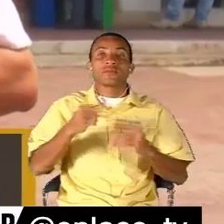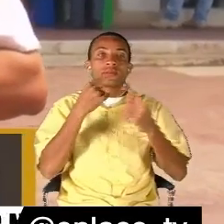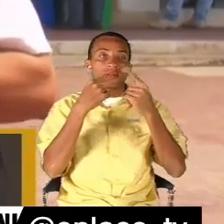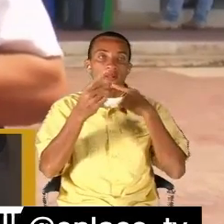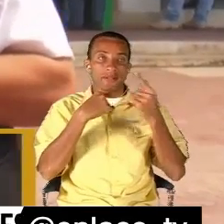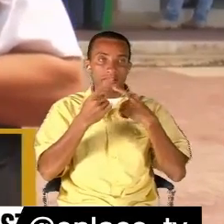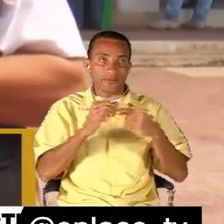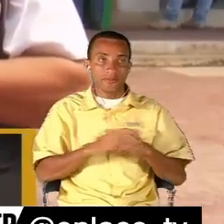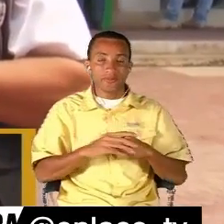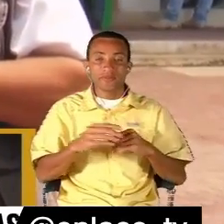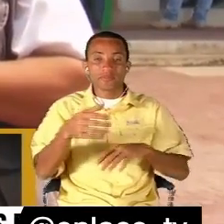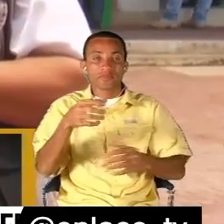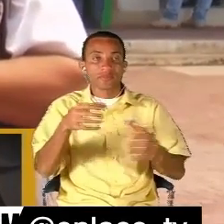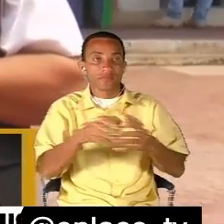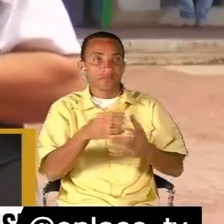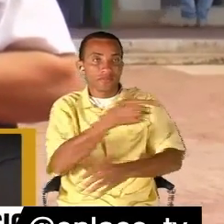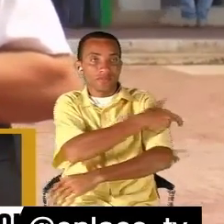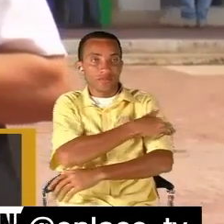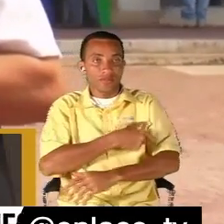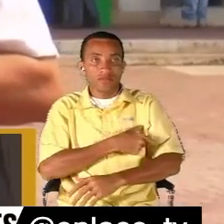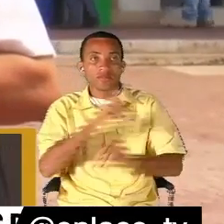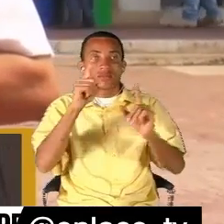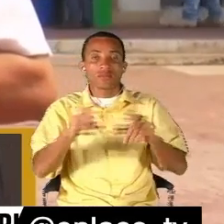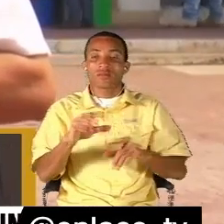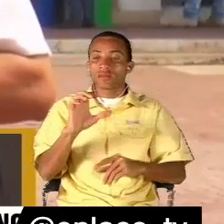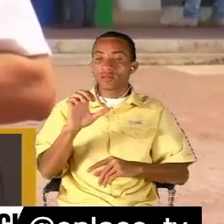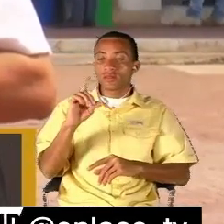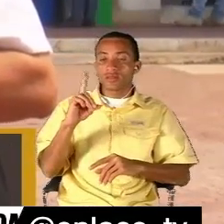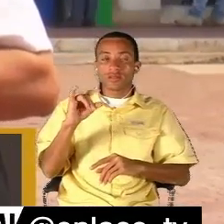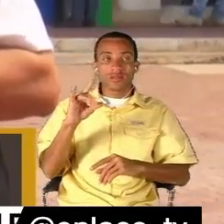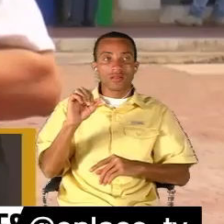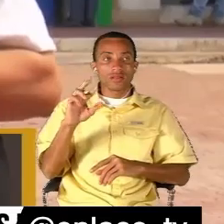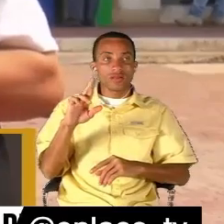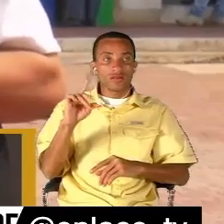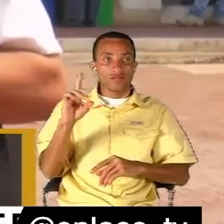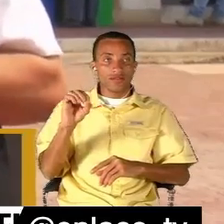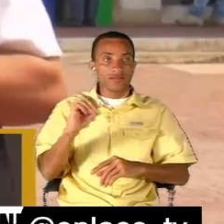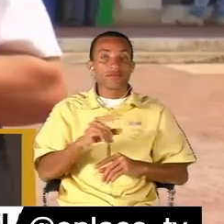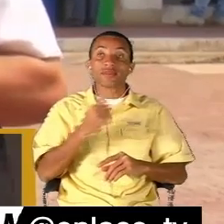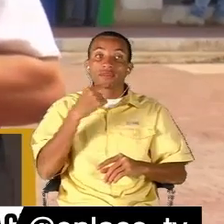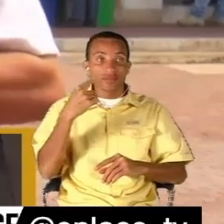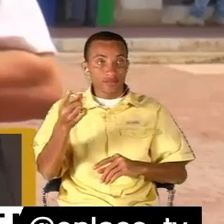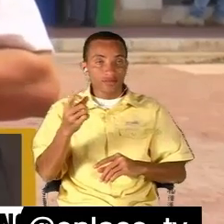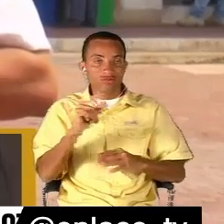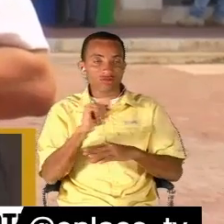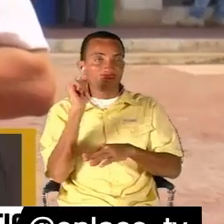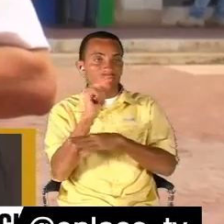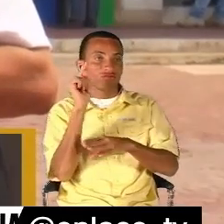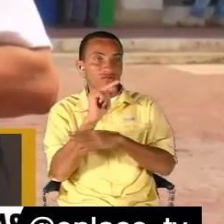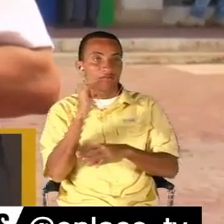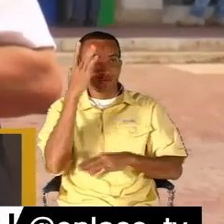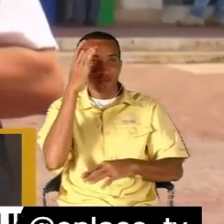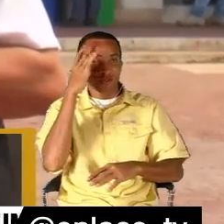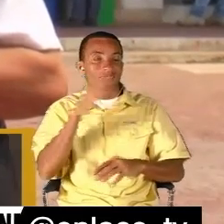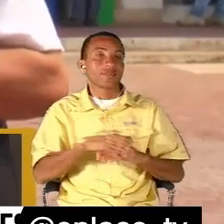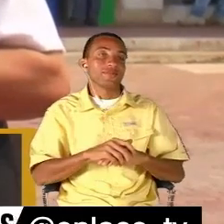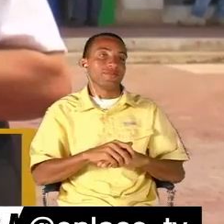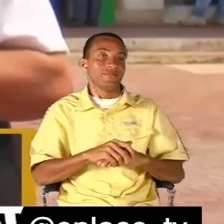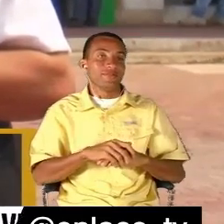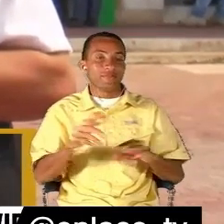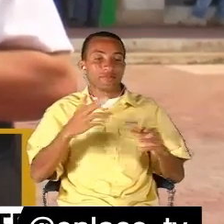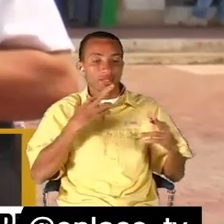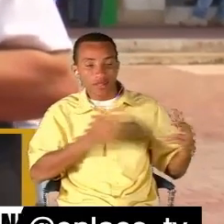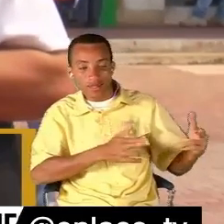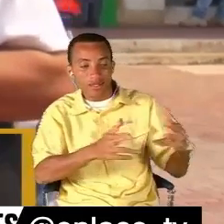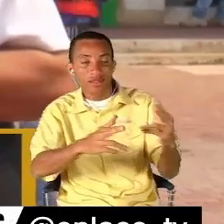presidente del Comité de Gremios de Barranca Bermeja, Eduardo Díaz Acevedo. Recordemos que él ha sido crítico en relación con esta situación del río y